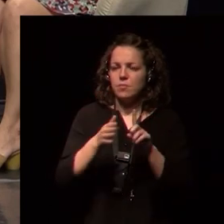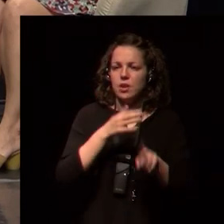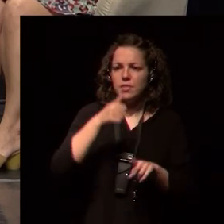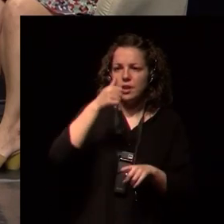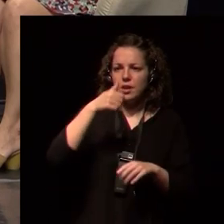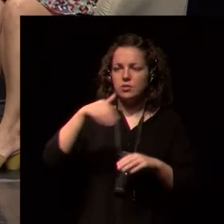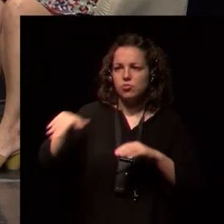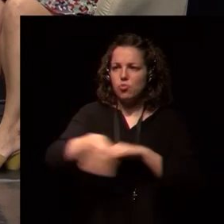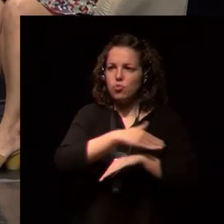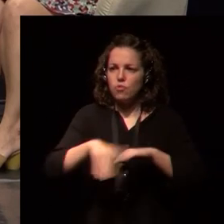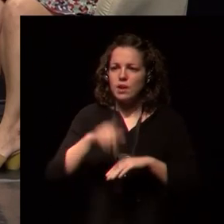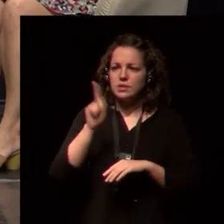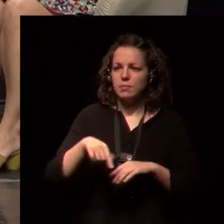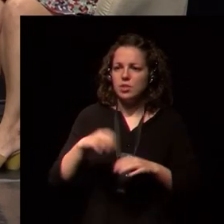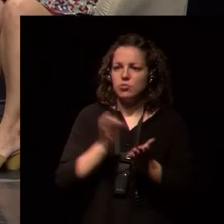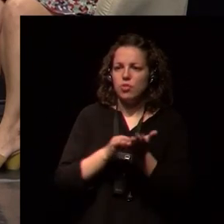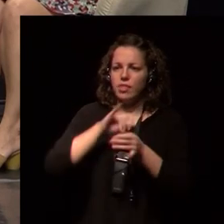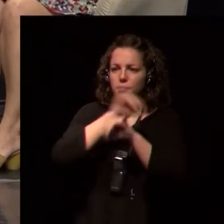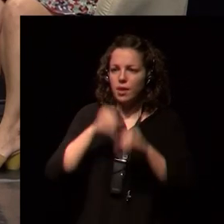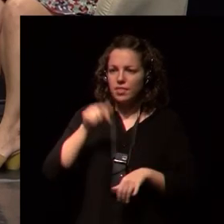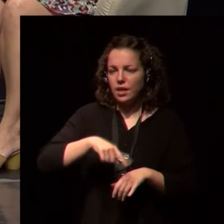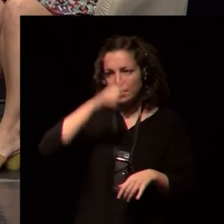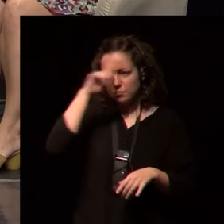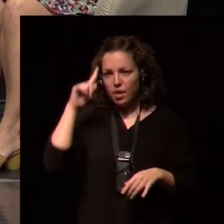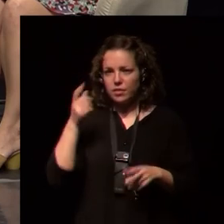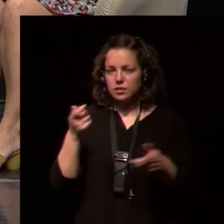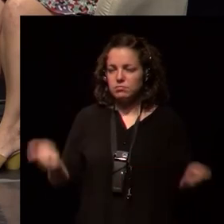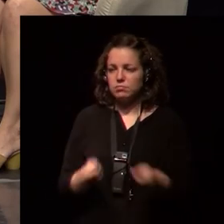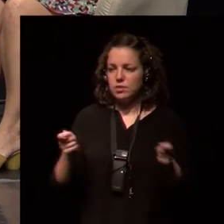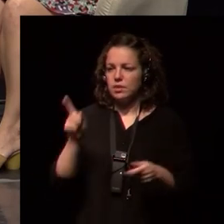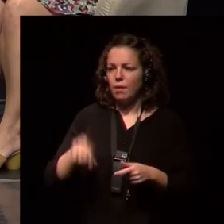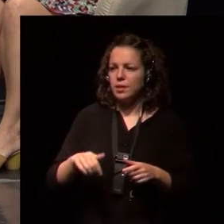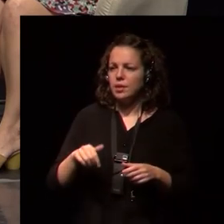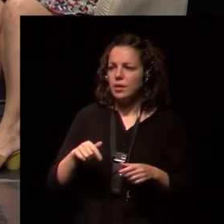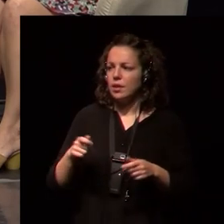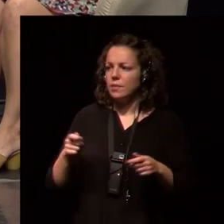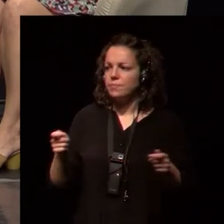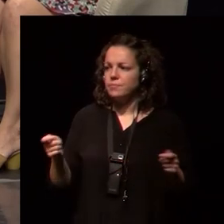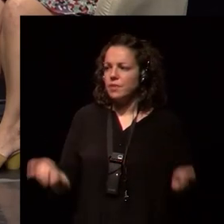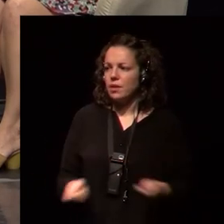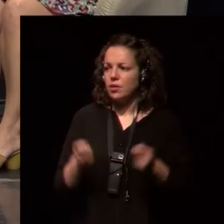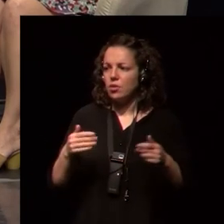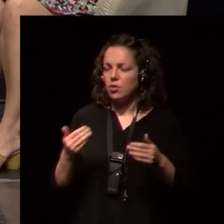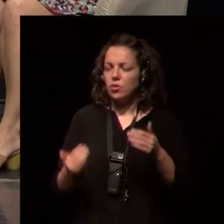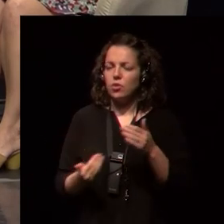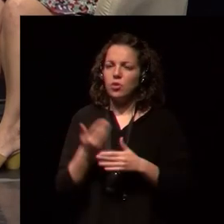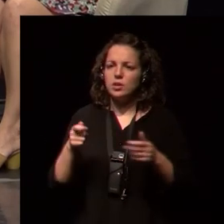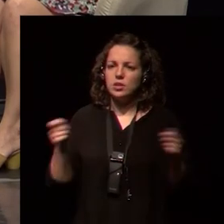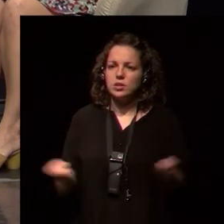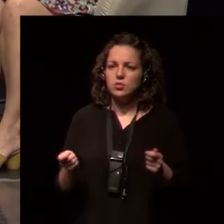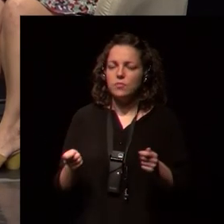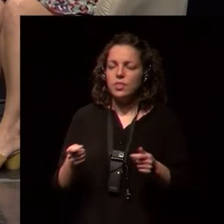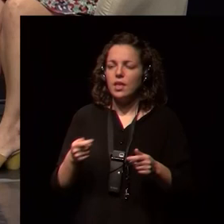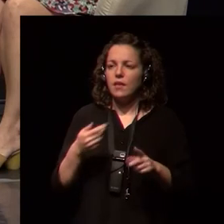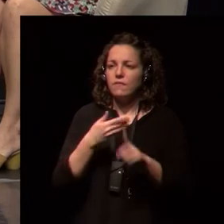Ciudades de Paz, que se van a hacer en Madrid. Y también por haber sido participante del Congreso No Violencia de Martin Luther King, donde todo esto